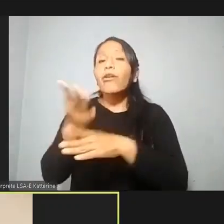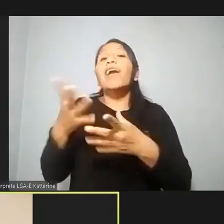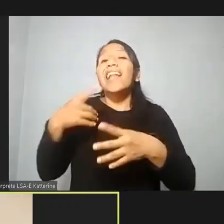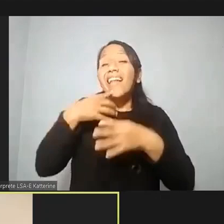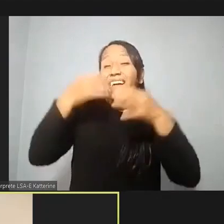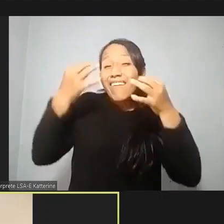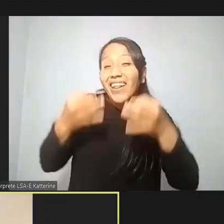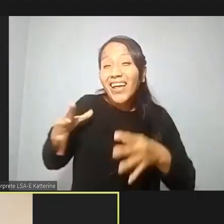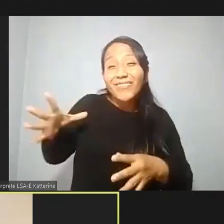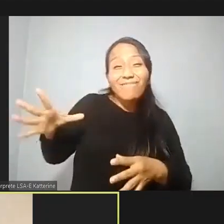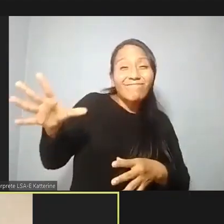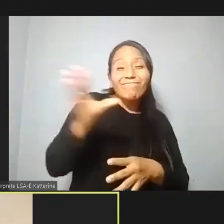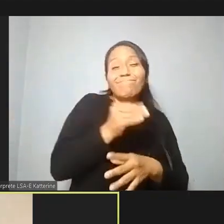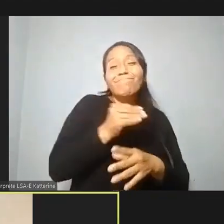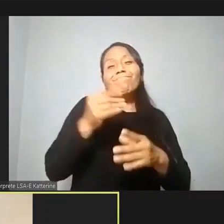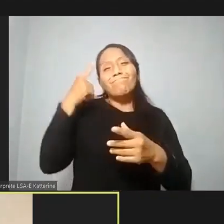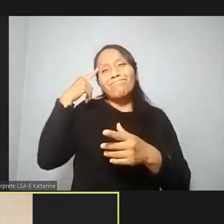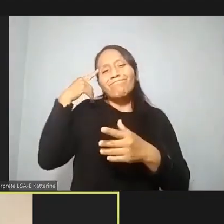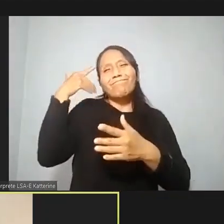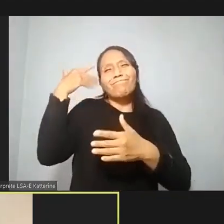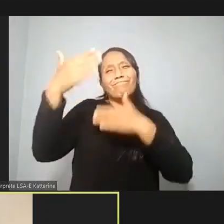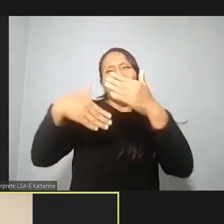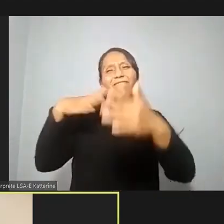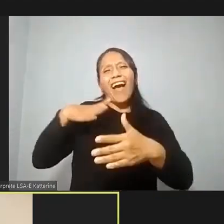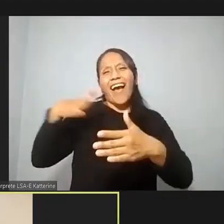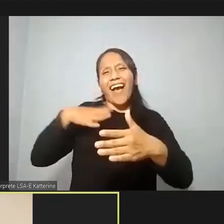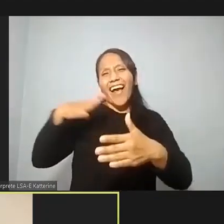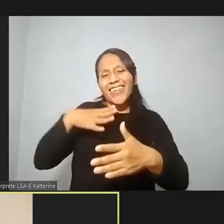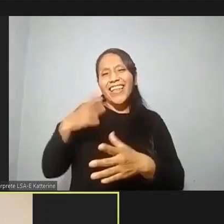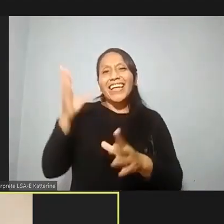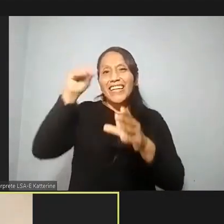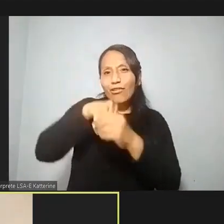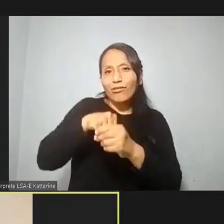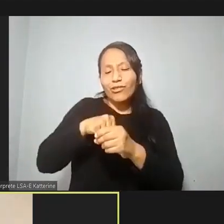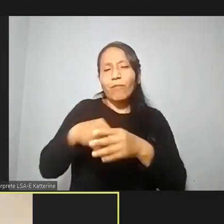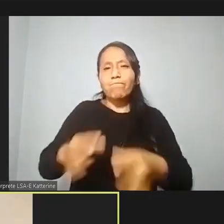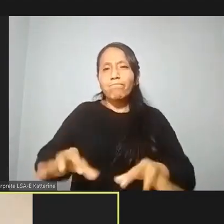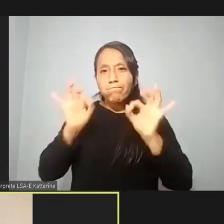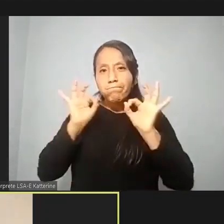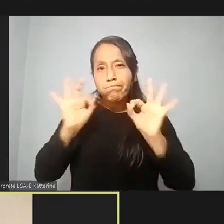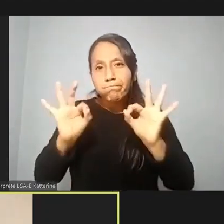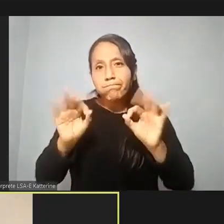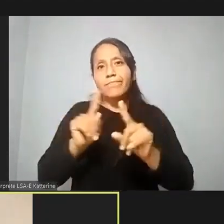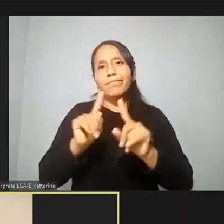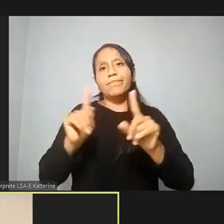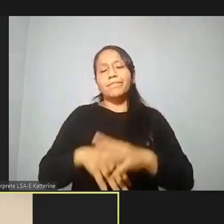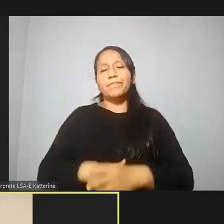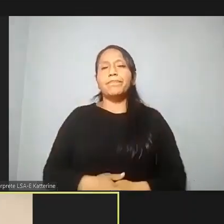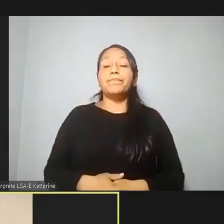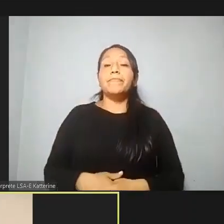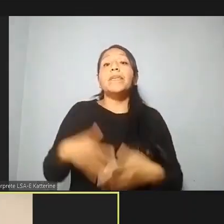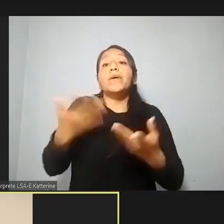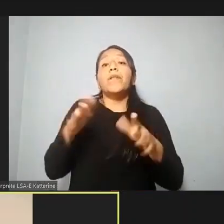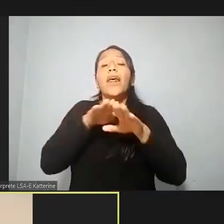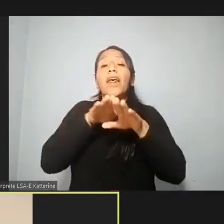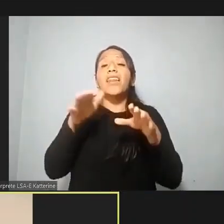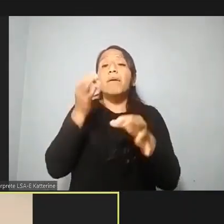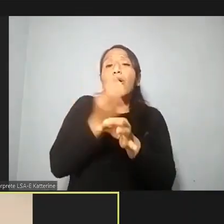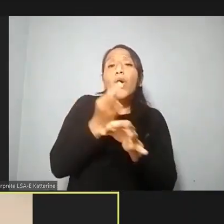sea aún un horizonte a alcanzar y la inclusión no sea plena, ni a nivel educativo ni a nivel